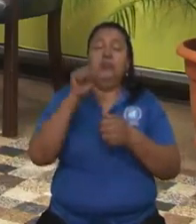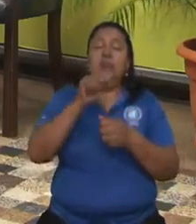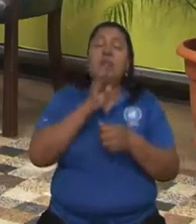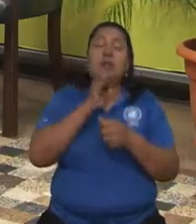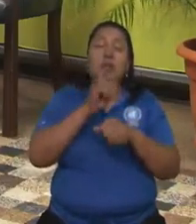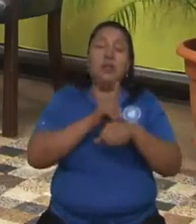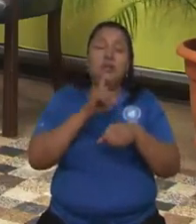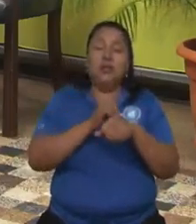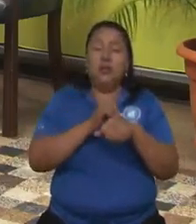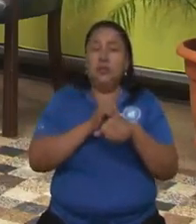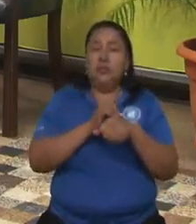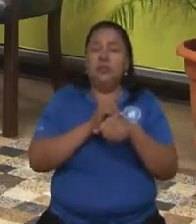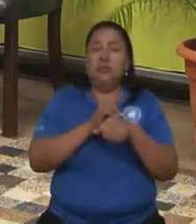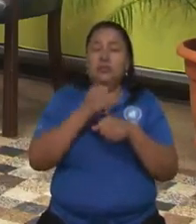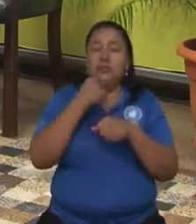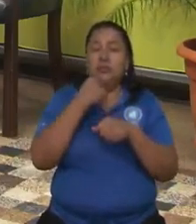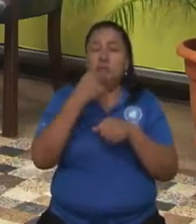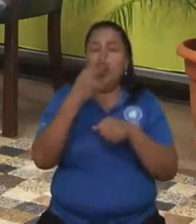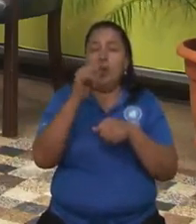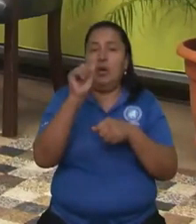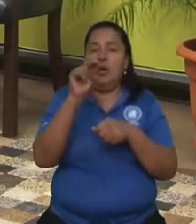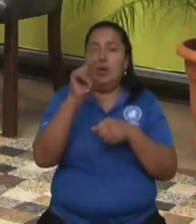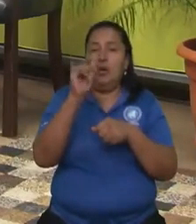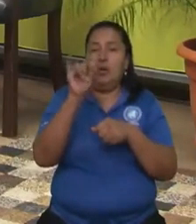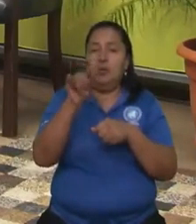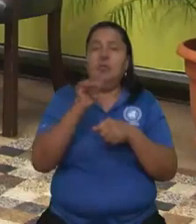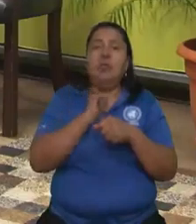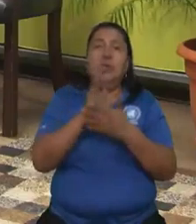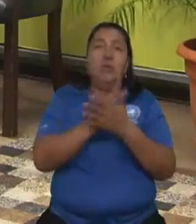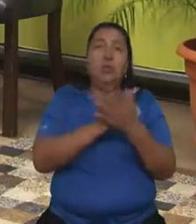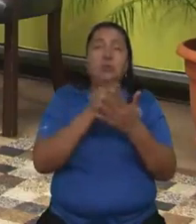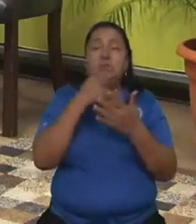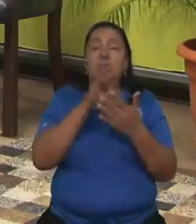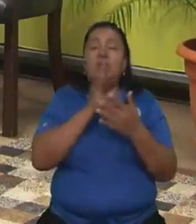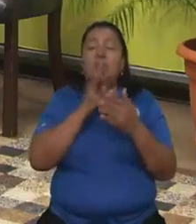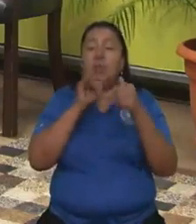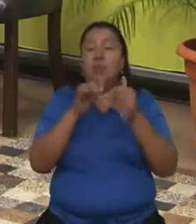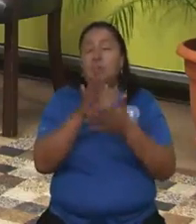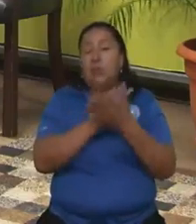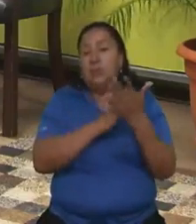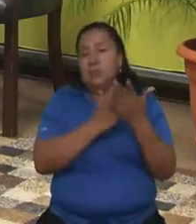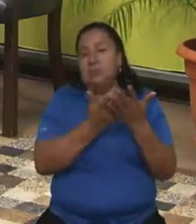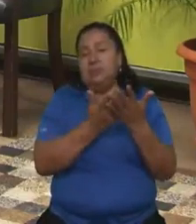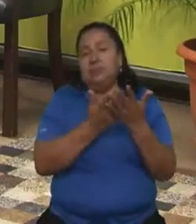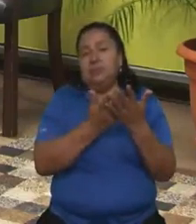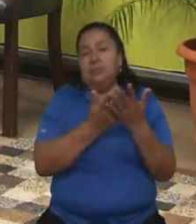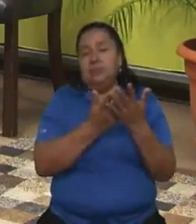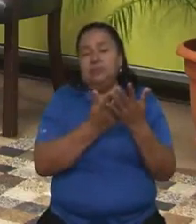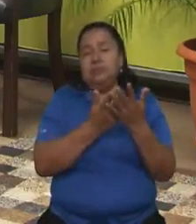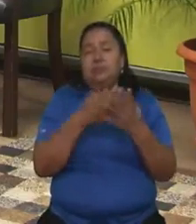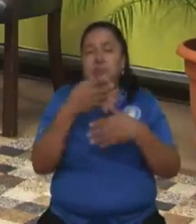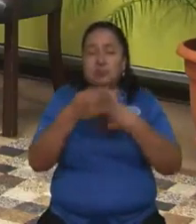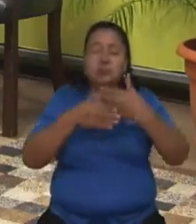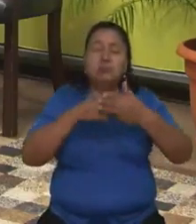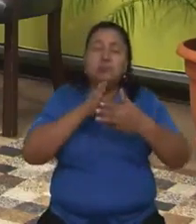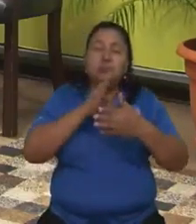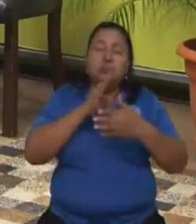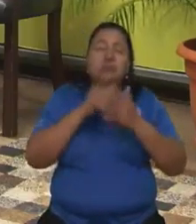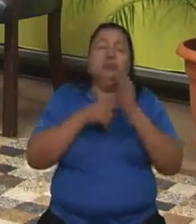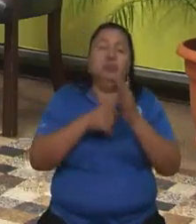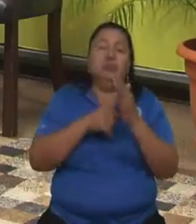Fonseca. Mucho Bienvenida, gusto. Doctora. Mucho gusto, un placer tenerla aquí para hablar de este tema. Le decía a los amigos televidentes que la